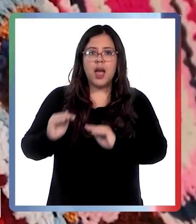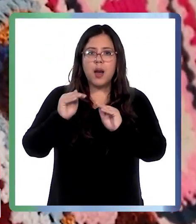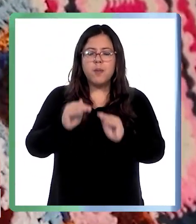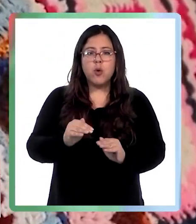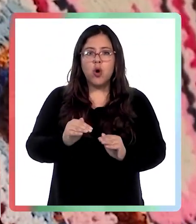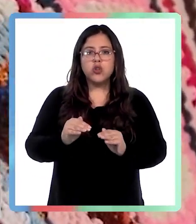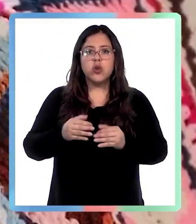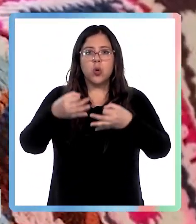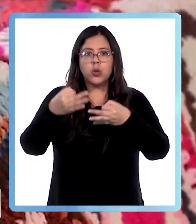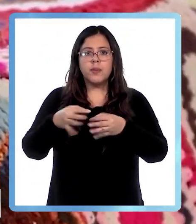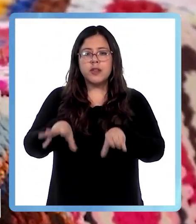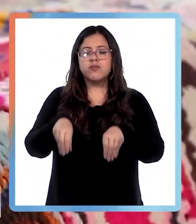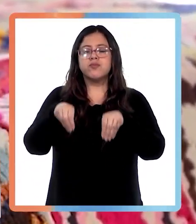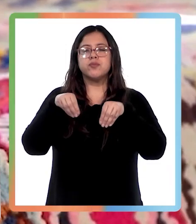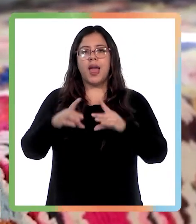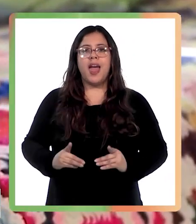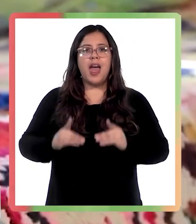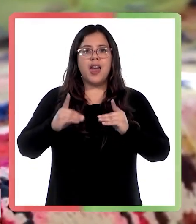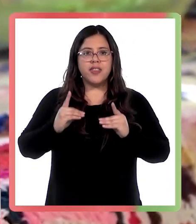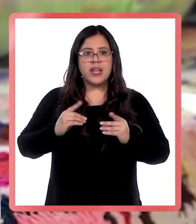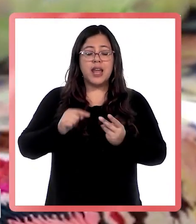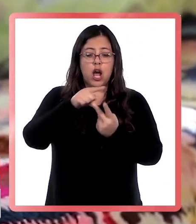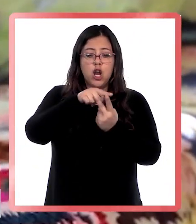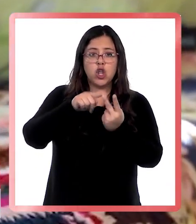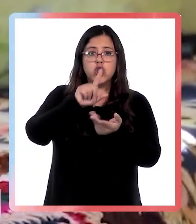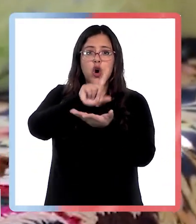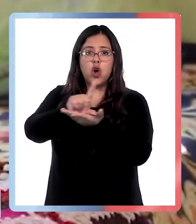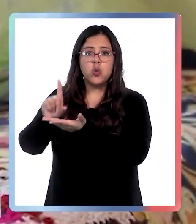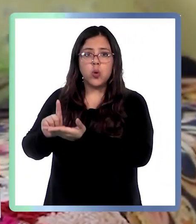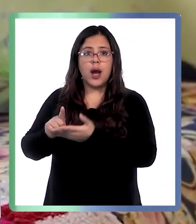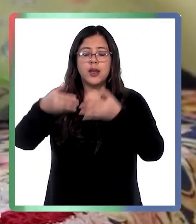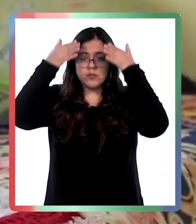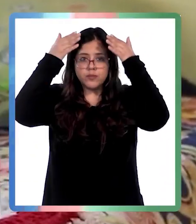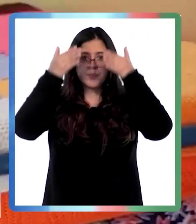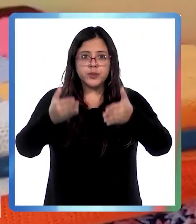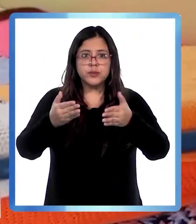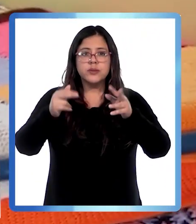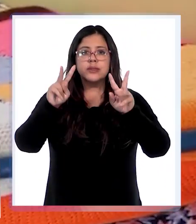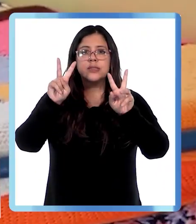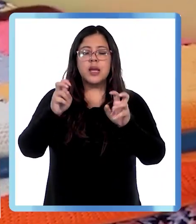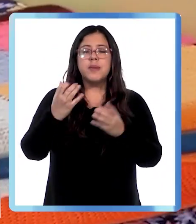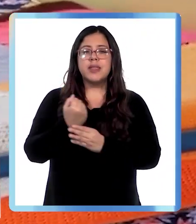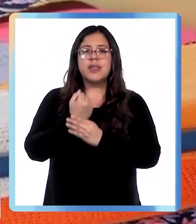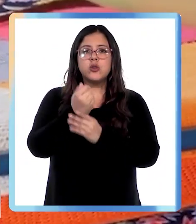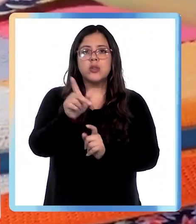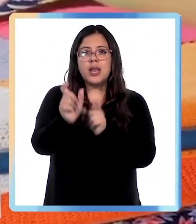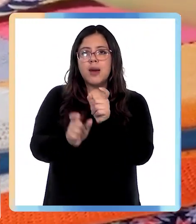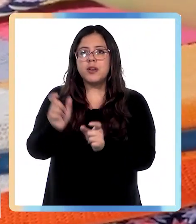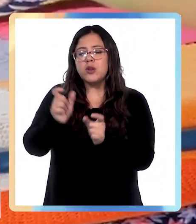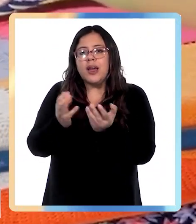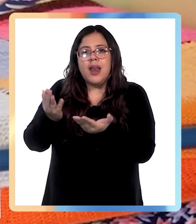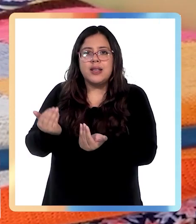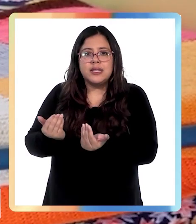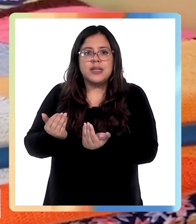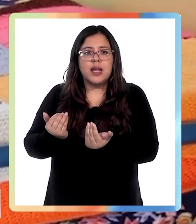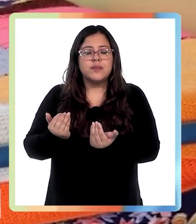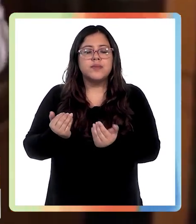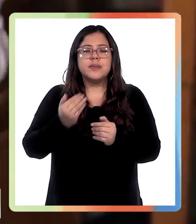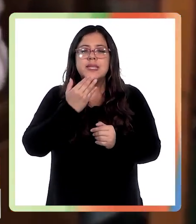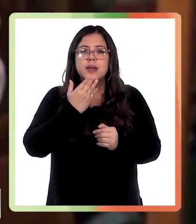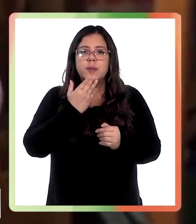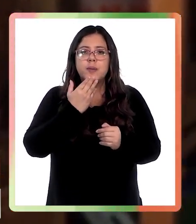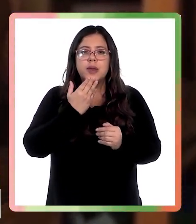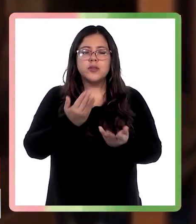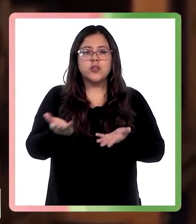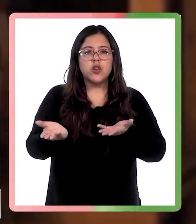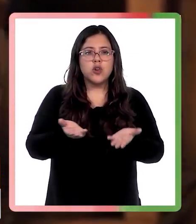apoyos necesarios para una estadía digna ambos establecimientos no solo se enfocan en cubrir las necesidades básicas de los beneficiarios sino que